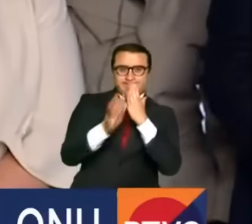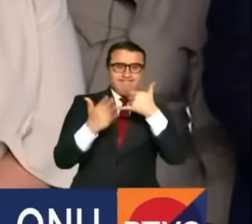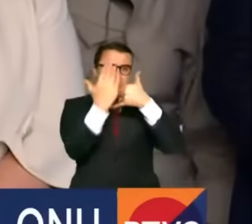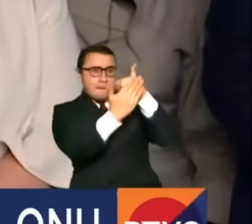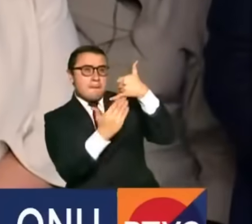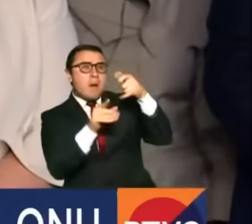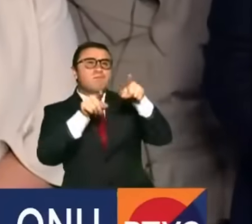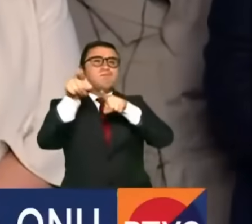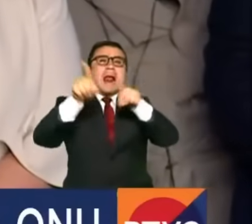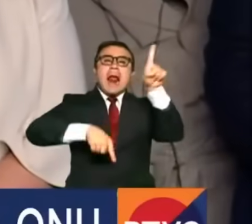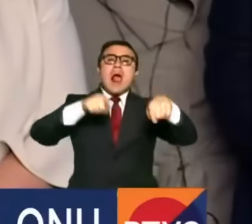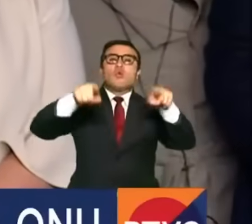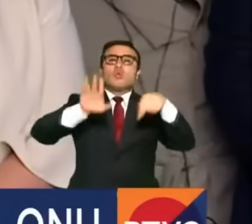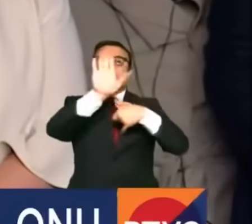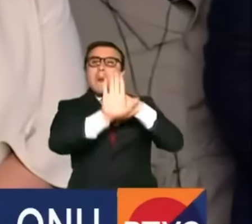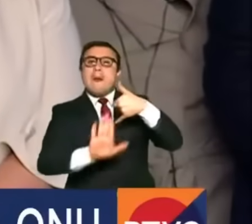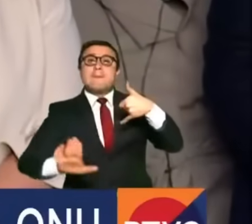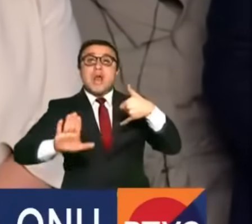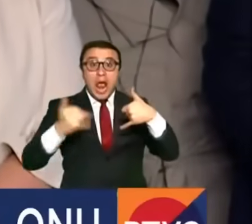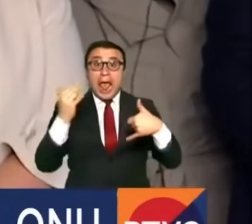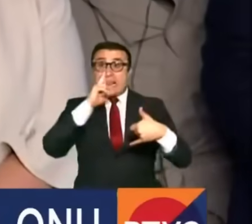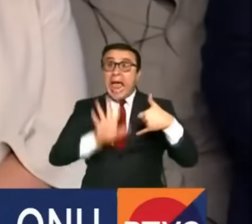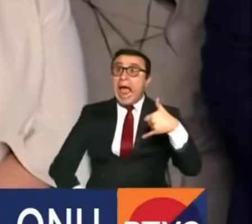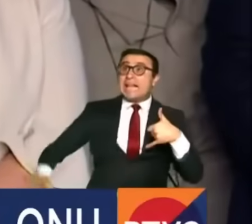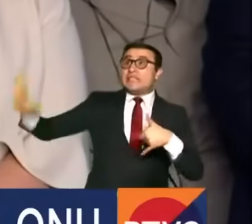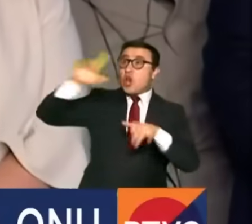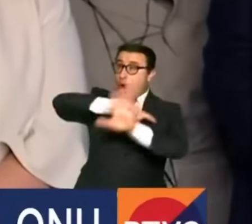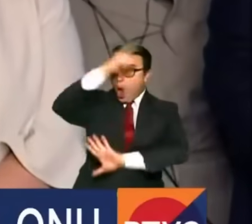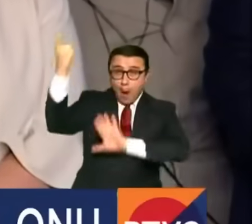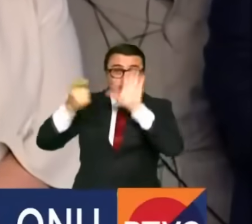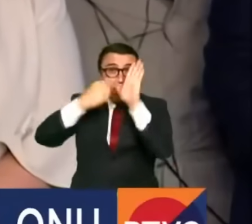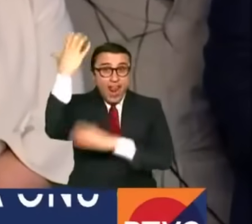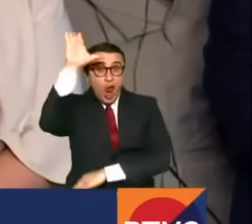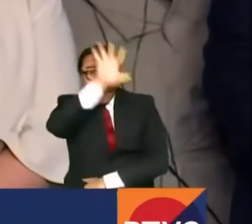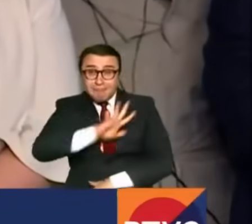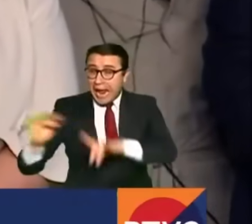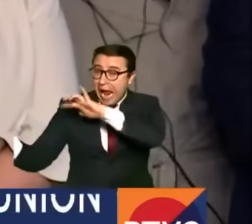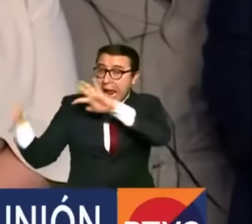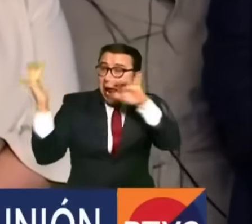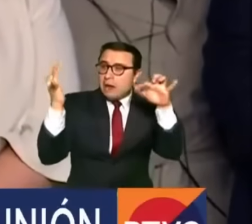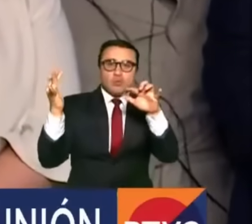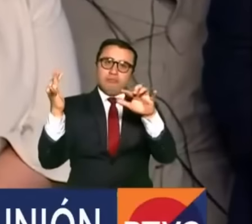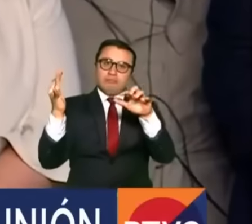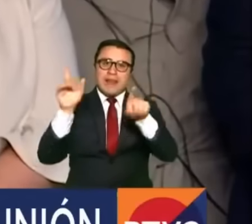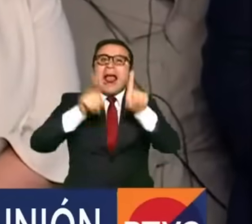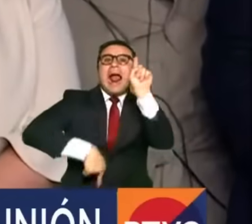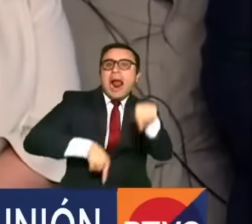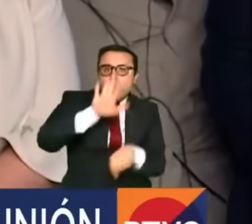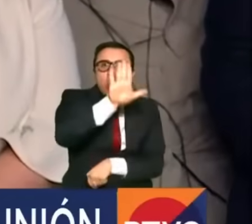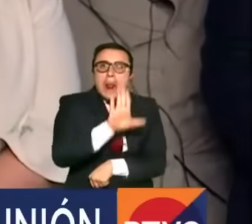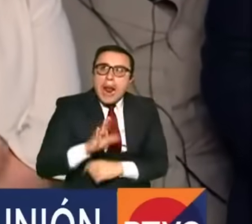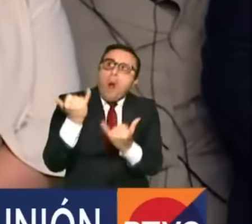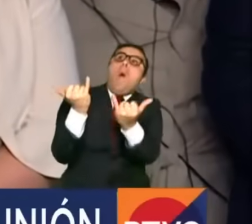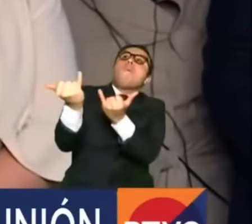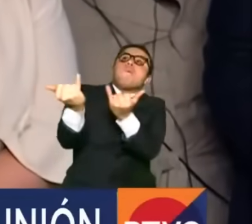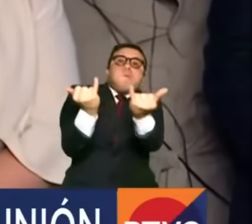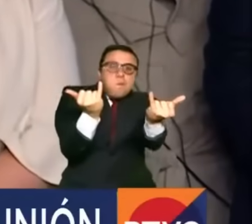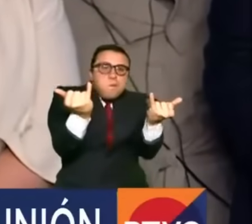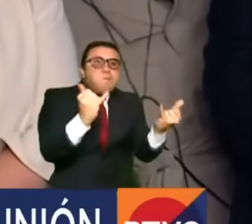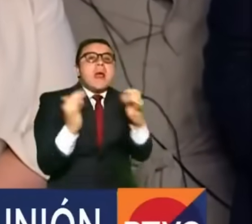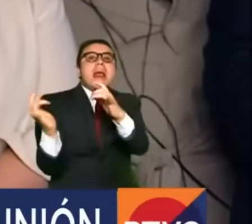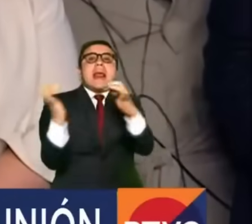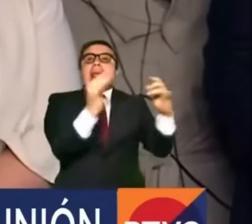del país, porque la violencia ya no es nacional, sino se ha fragmentado y ocupa